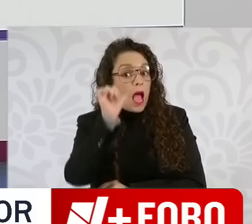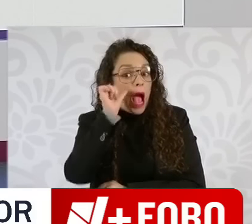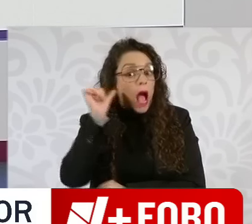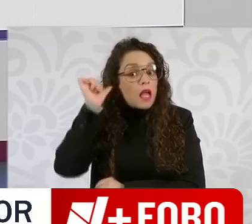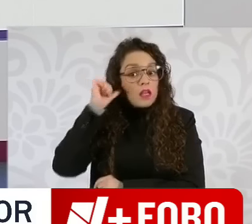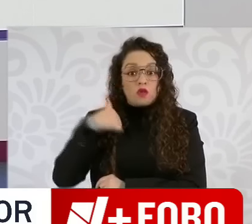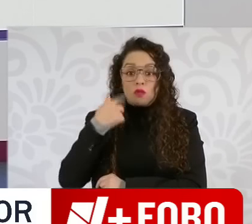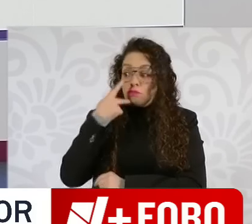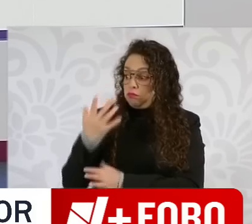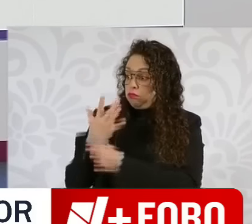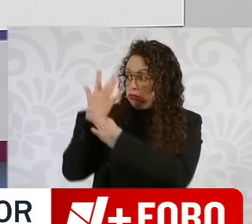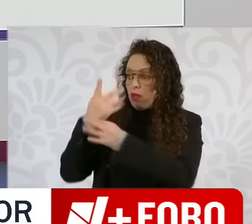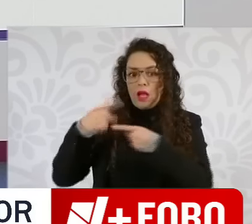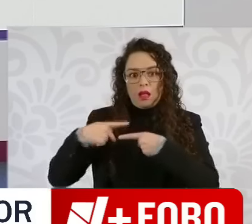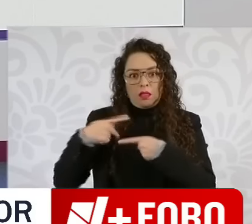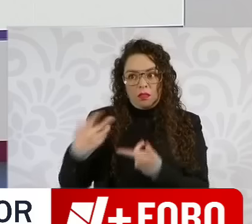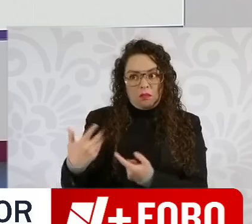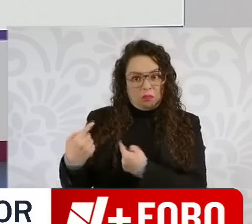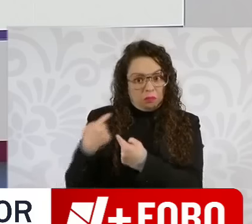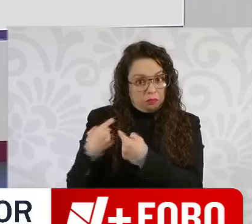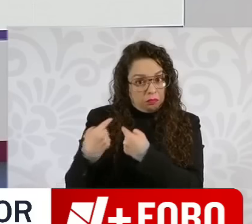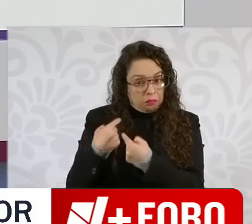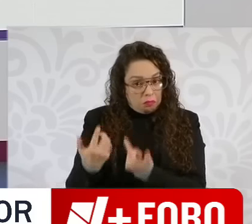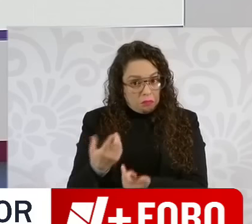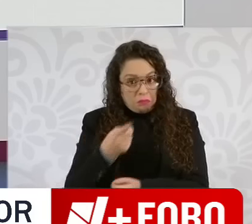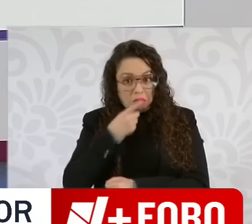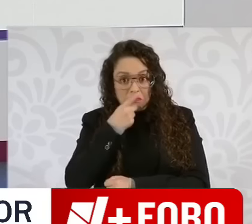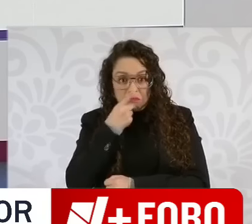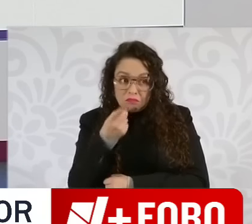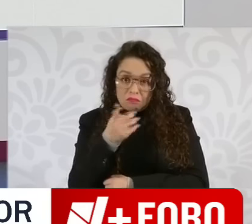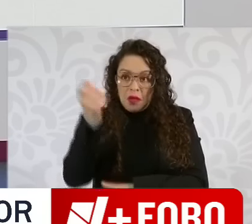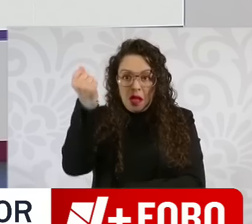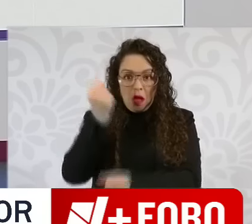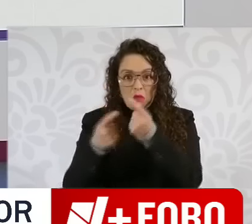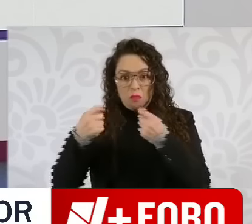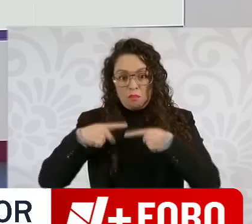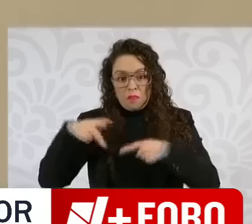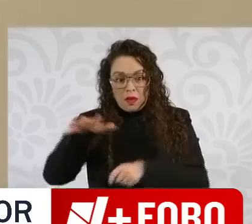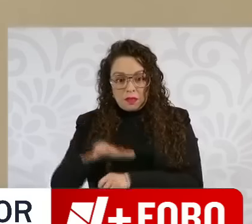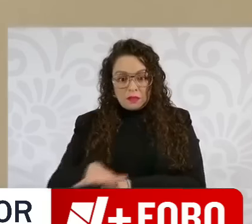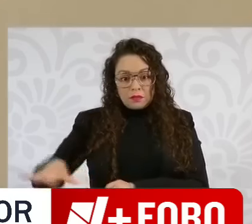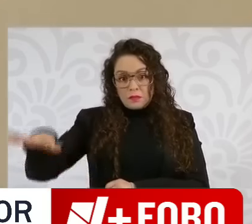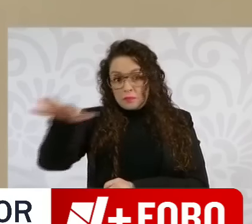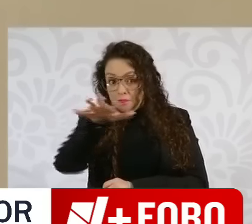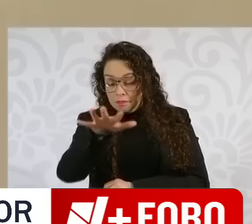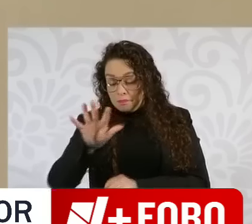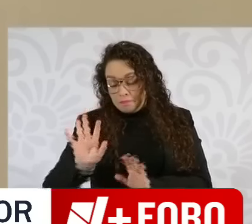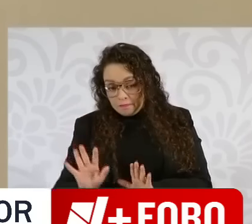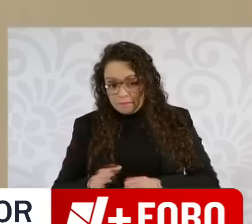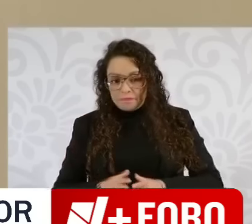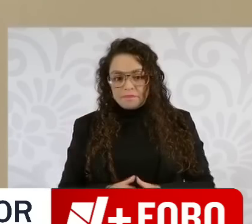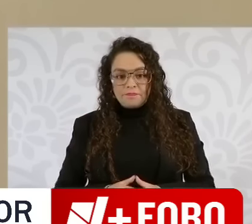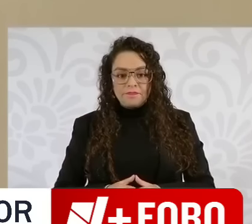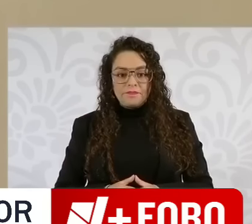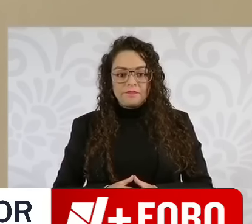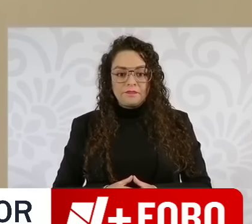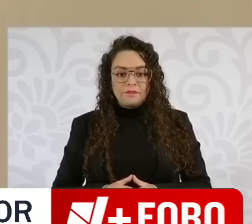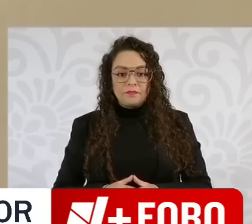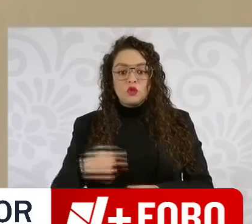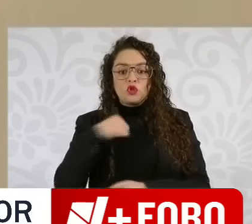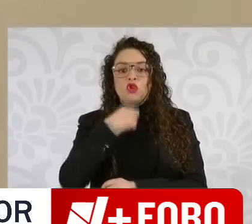Ya desde la administración anterior se había hablado justamente de que él, trabajando en el CISEN, pues habría encubierto